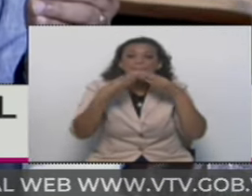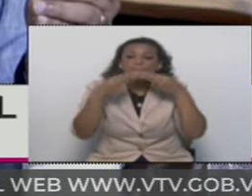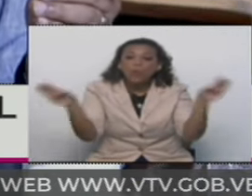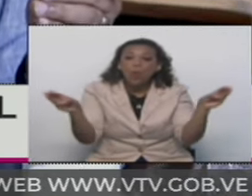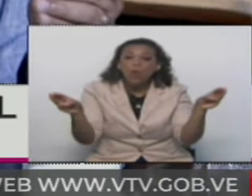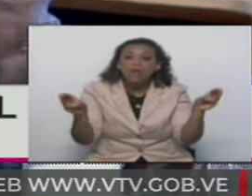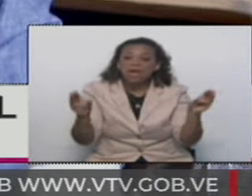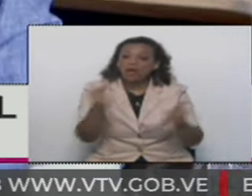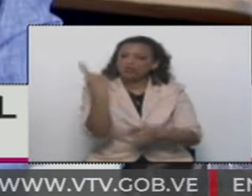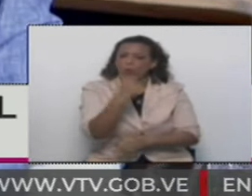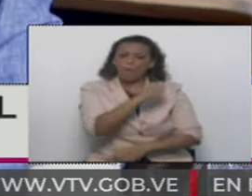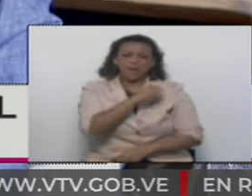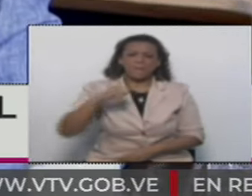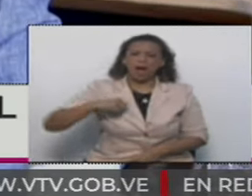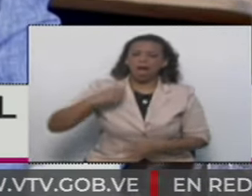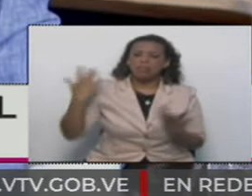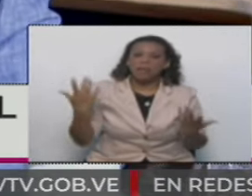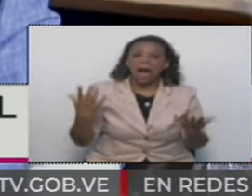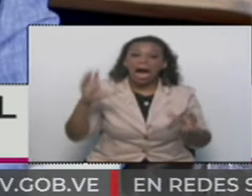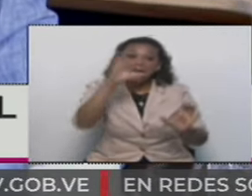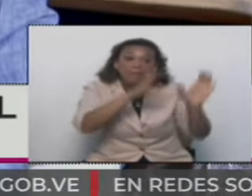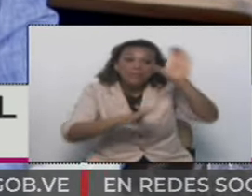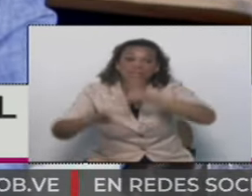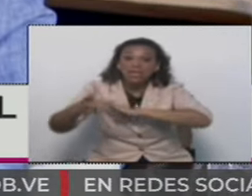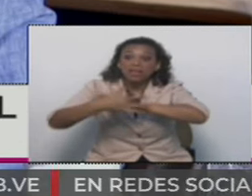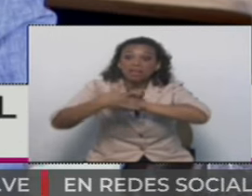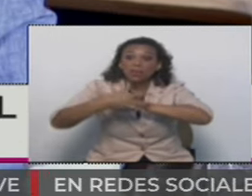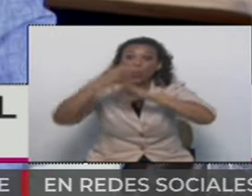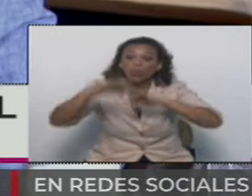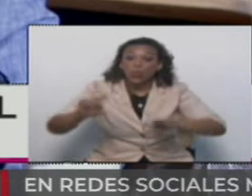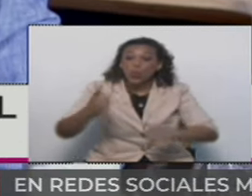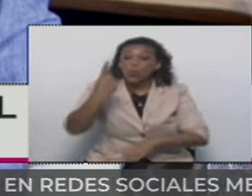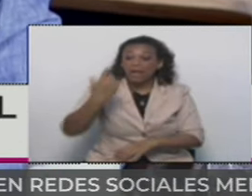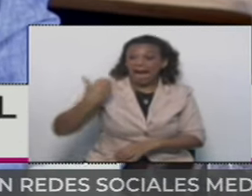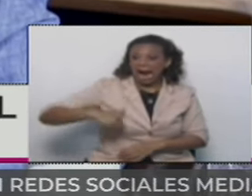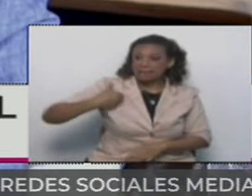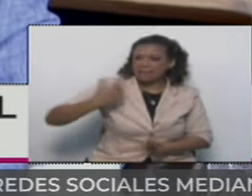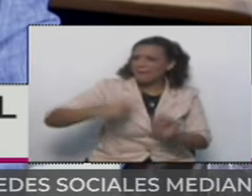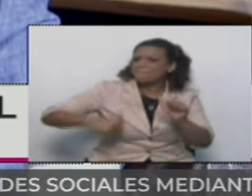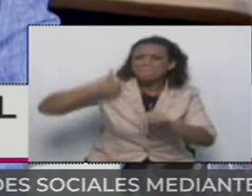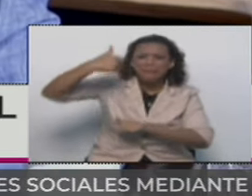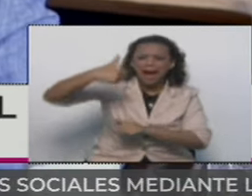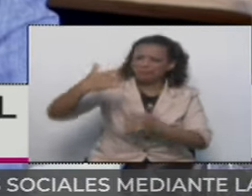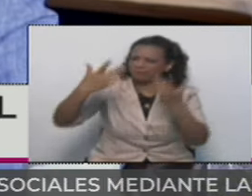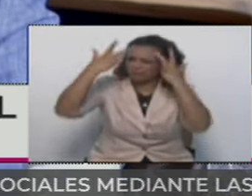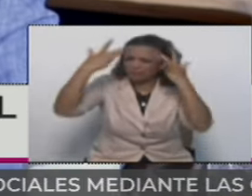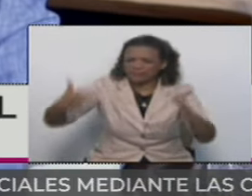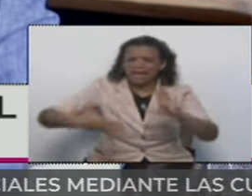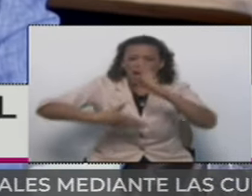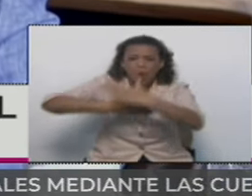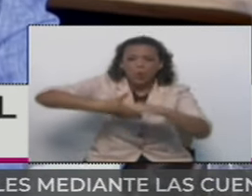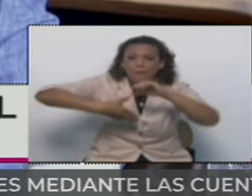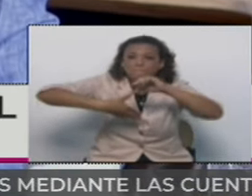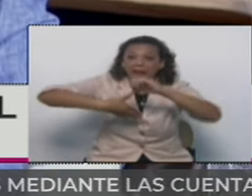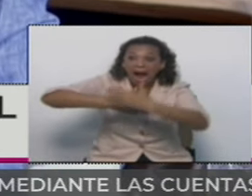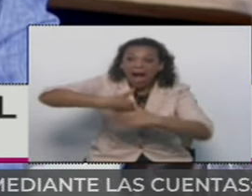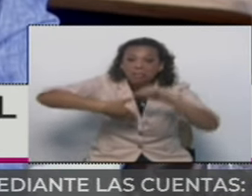acabarla. Acabar con la ciencia argentina, que es una de las más avanzadas de América Latina. Es un